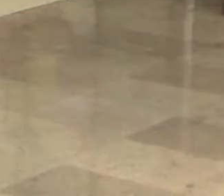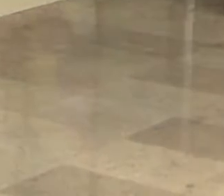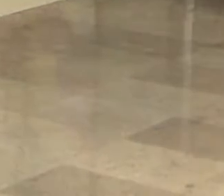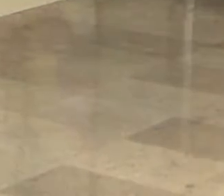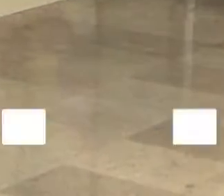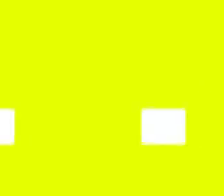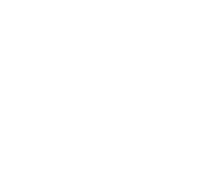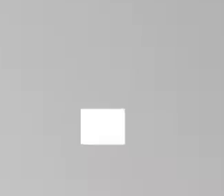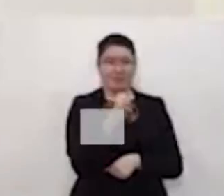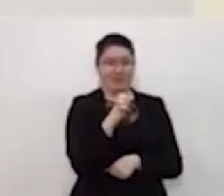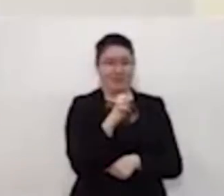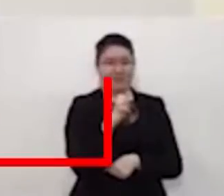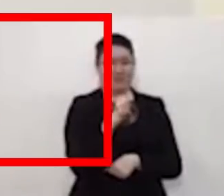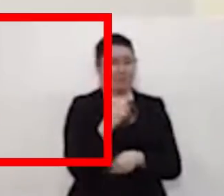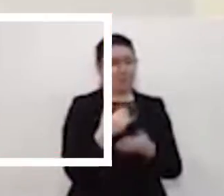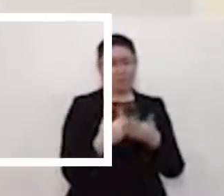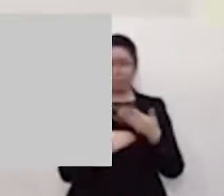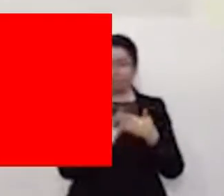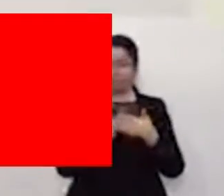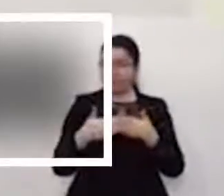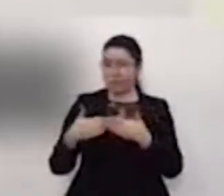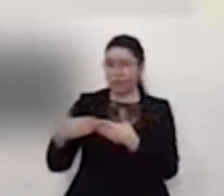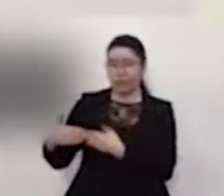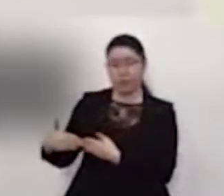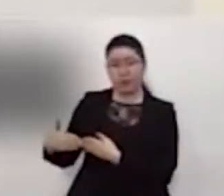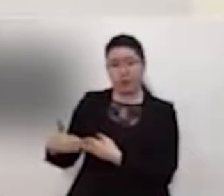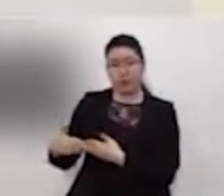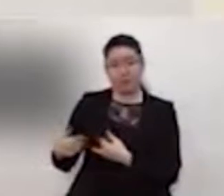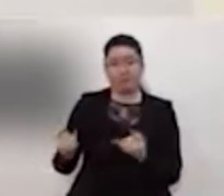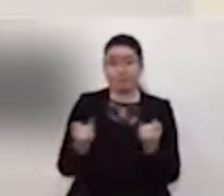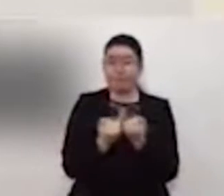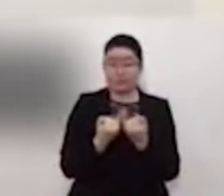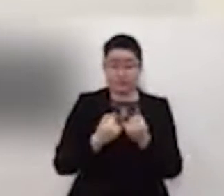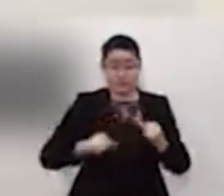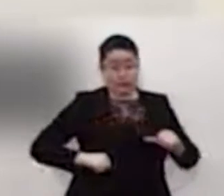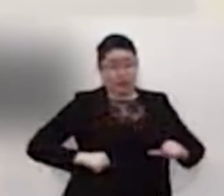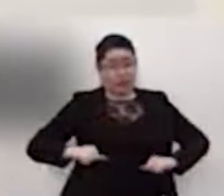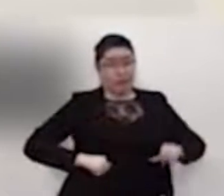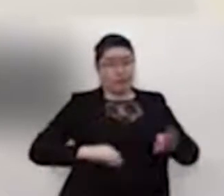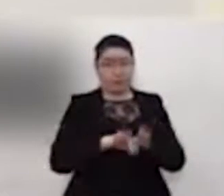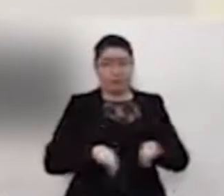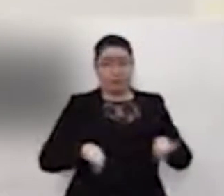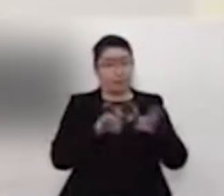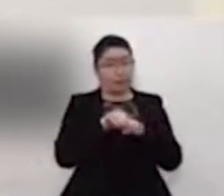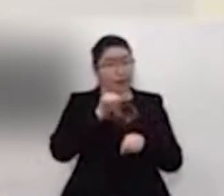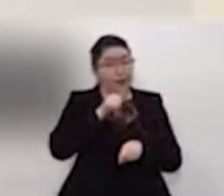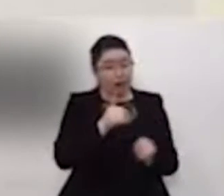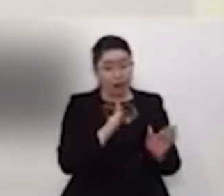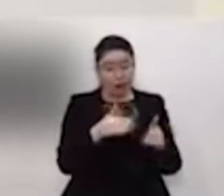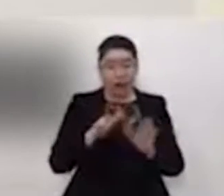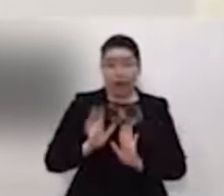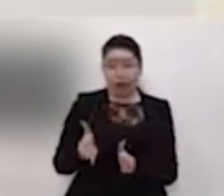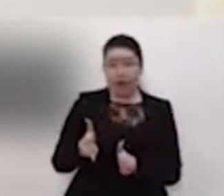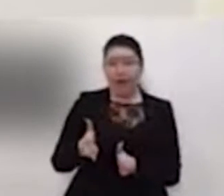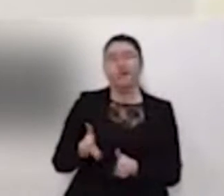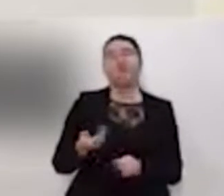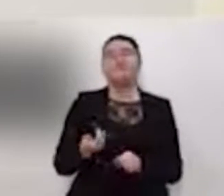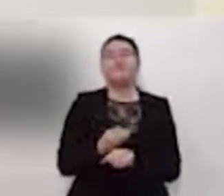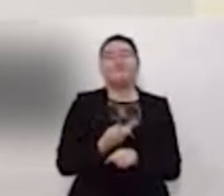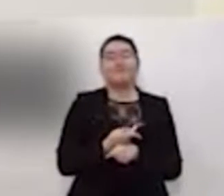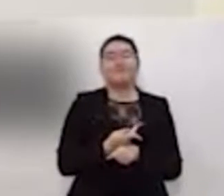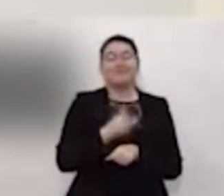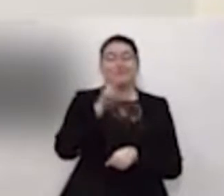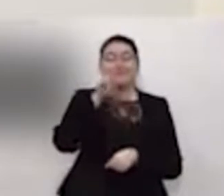hospitalizaciones. Y que en este lapso, suspendiendo las actividades no esenciales, podamos tener una